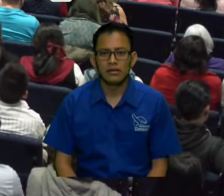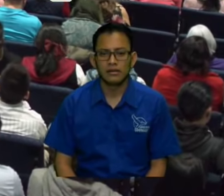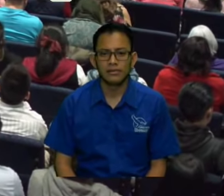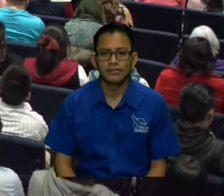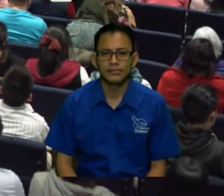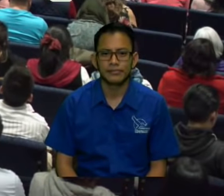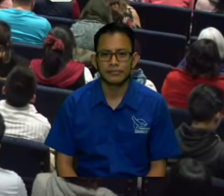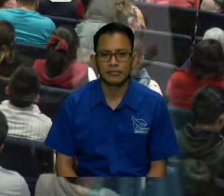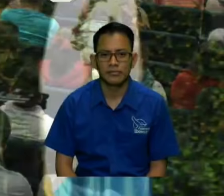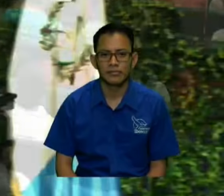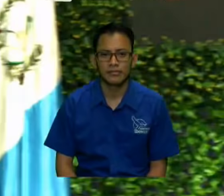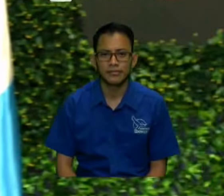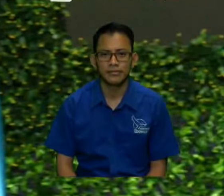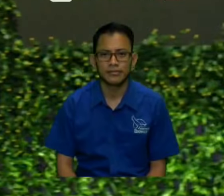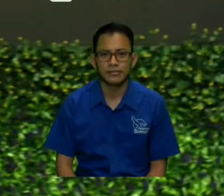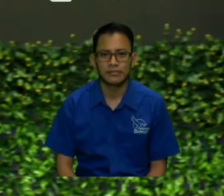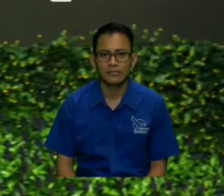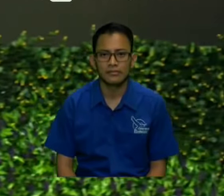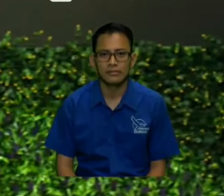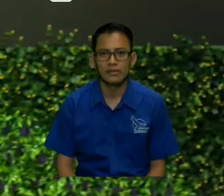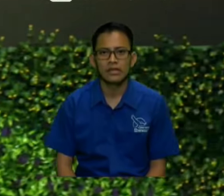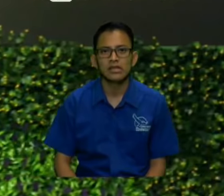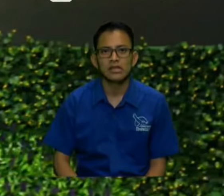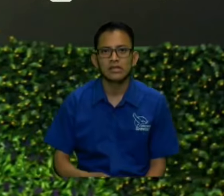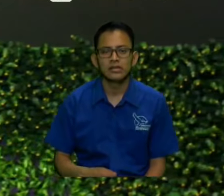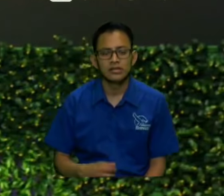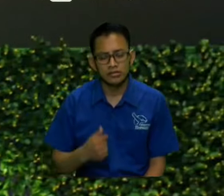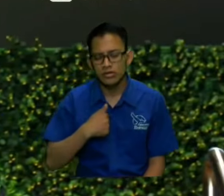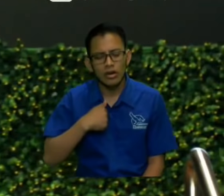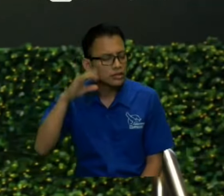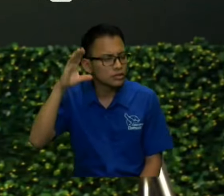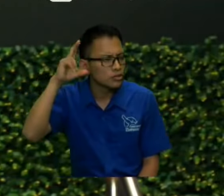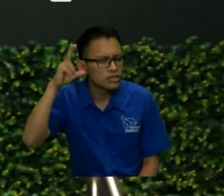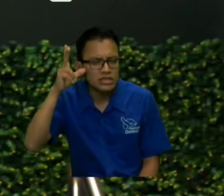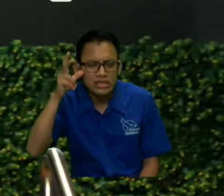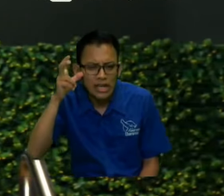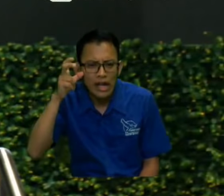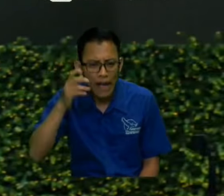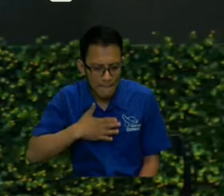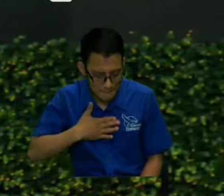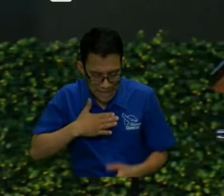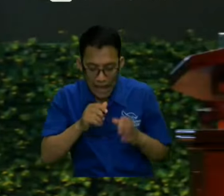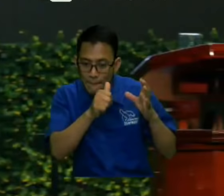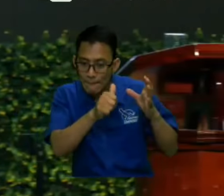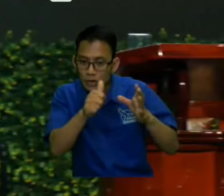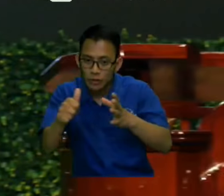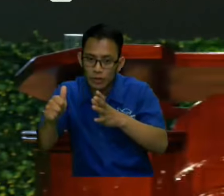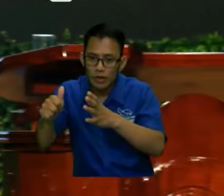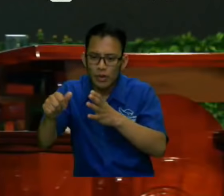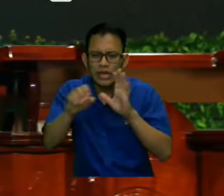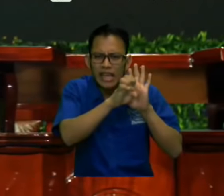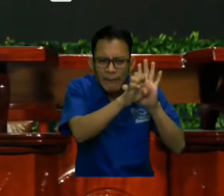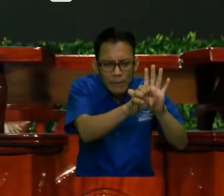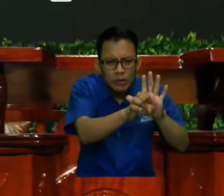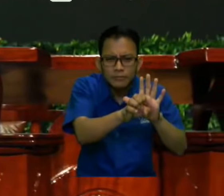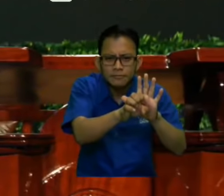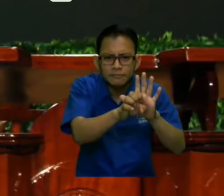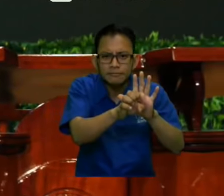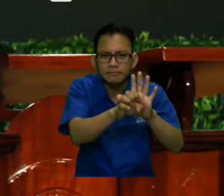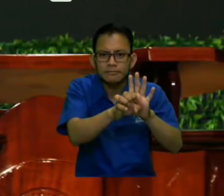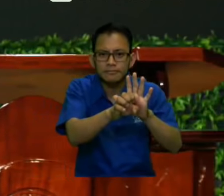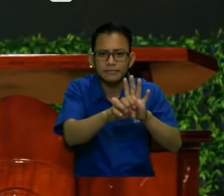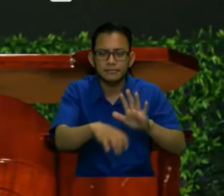investigar después. Pero yo le oí a mi apóstol hace muchos años. un ejemplo que él puso, de unos